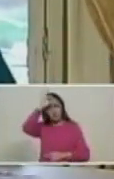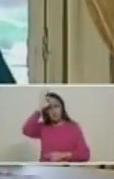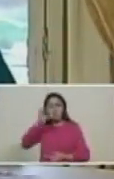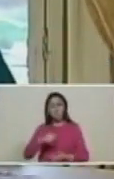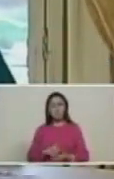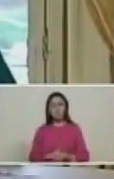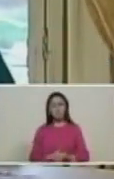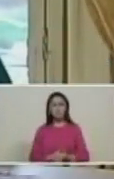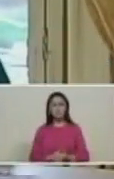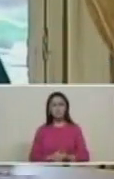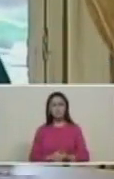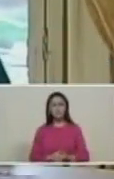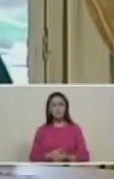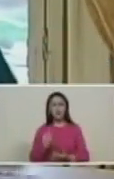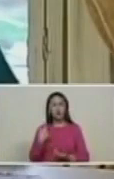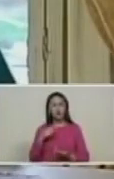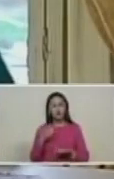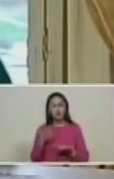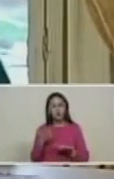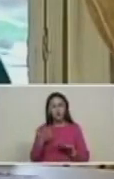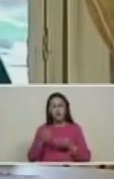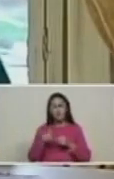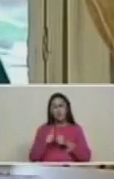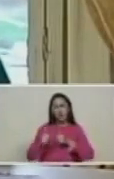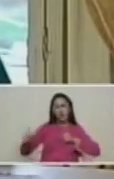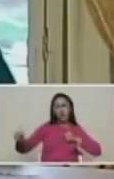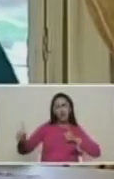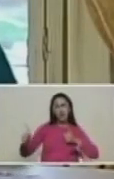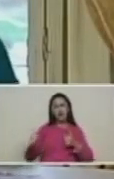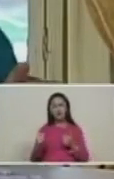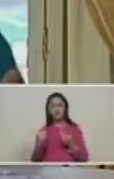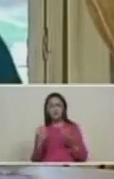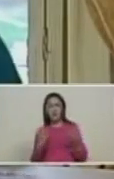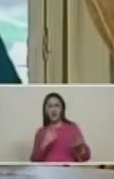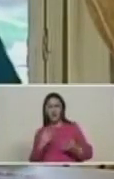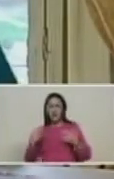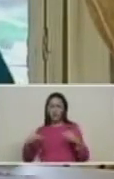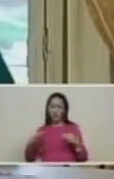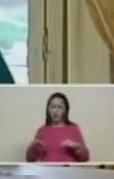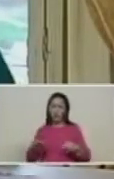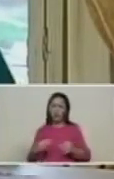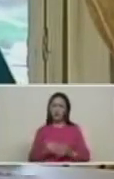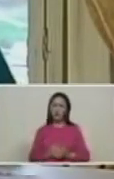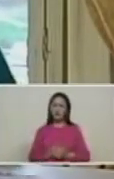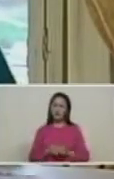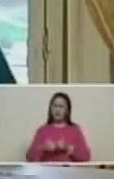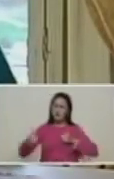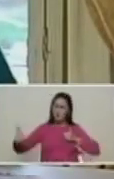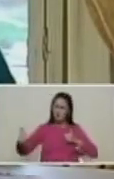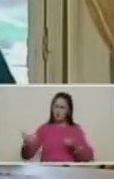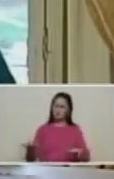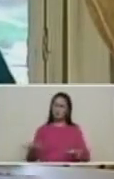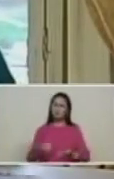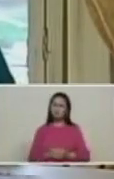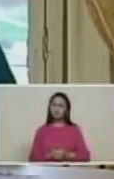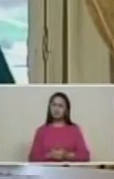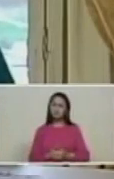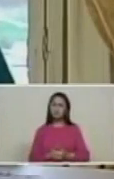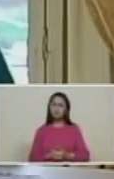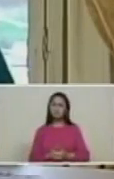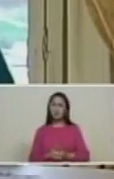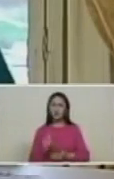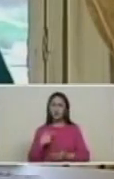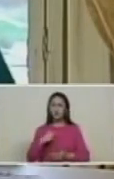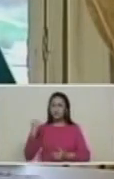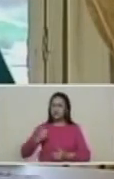Nosotros nos dieron un conocimiento alejado de la naturaleza, del sistema productivo. Nos convirtieron en seres dependientes